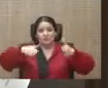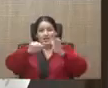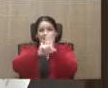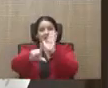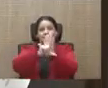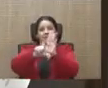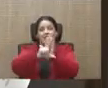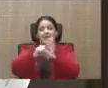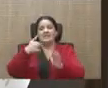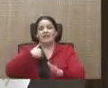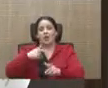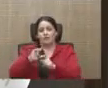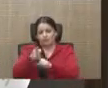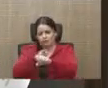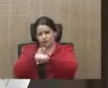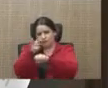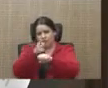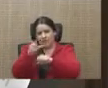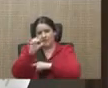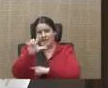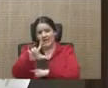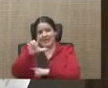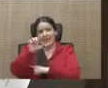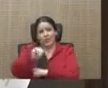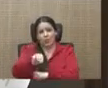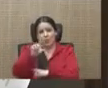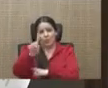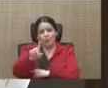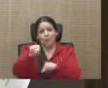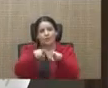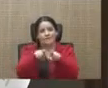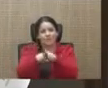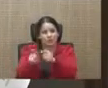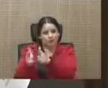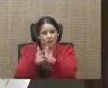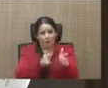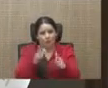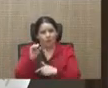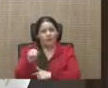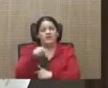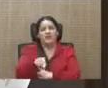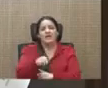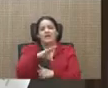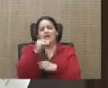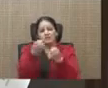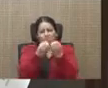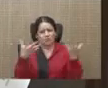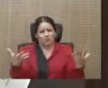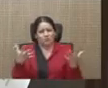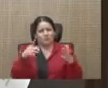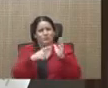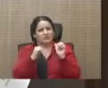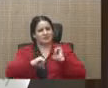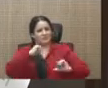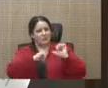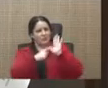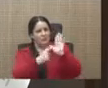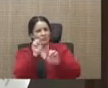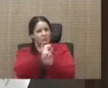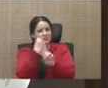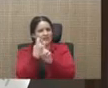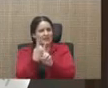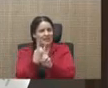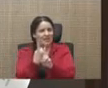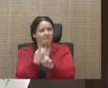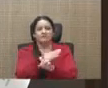fusiles M1, revólveres de 9 milímetros y chalecos antibalas. Semejante espectáculo, en una sociedad con una tradición democrática